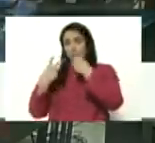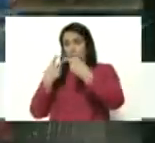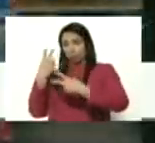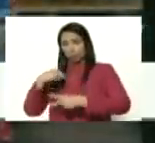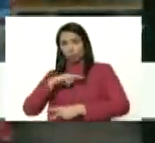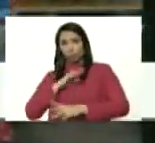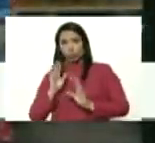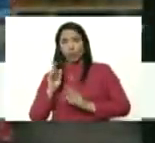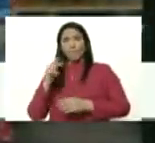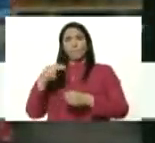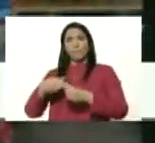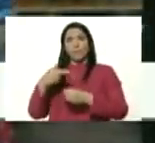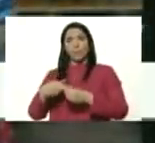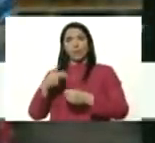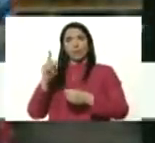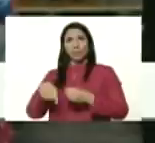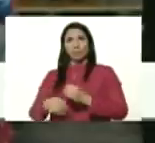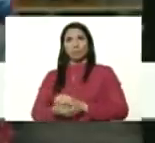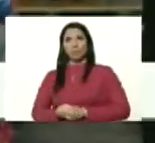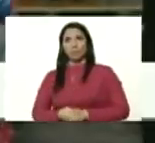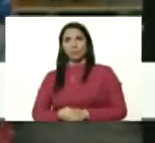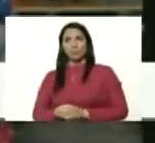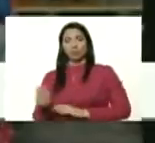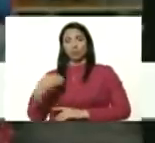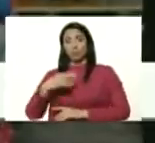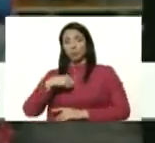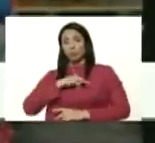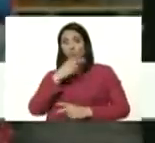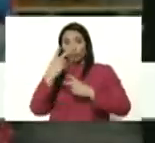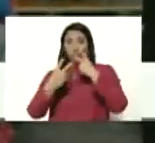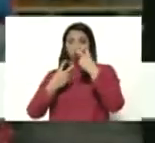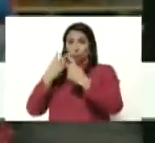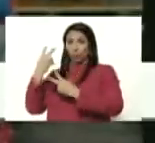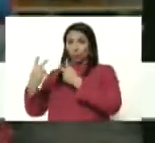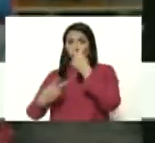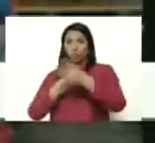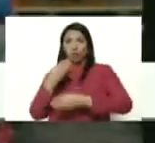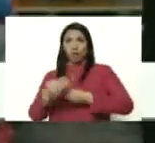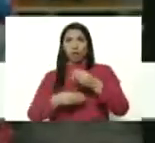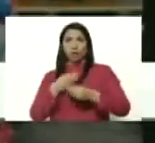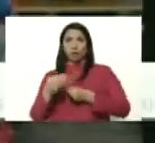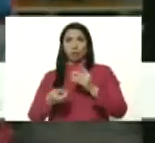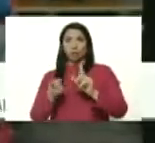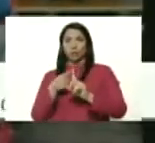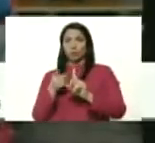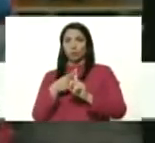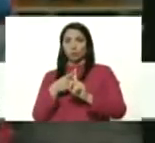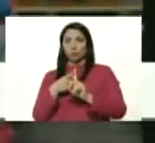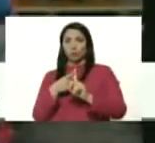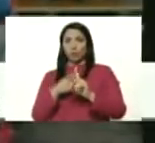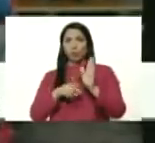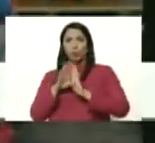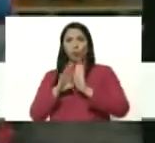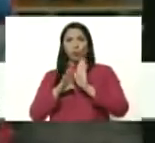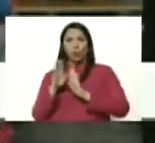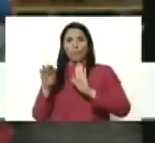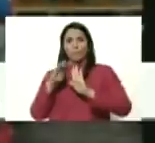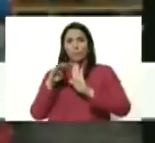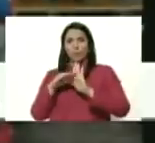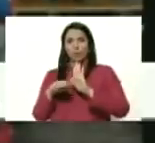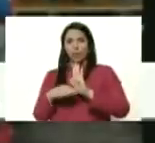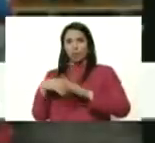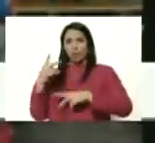de PDVSA incluso. Estuvimos visitando, haciendo, primero, bueno, viendo la producción,